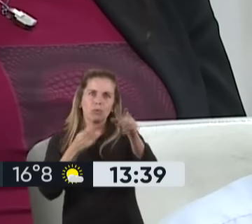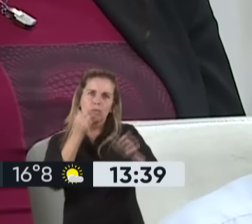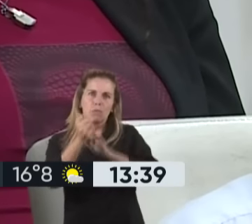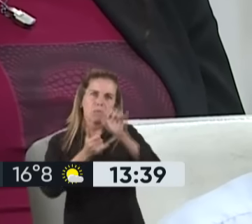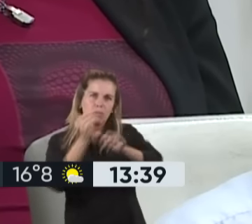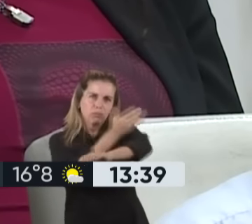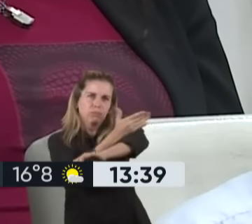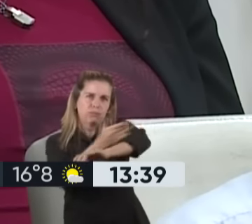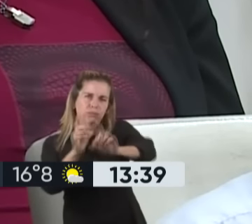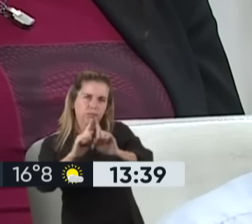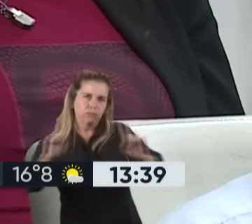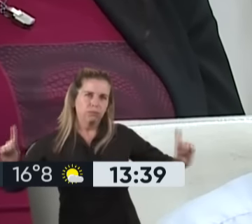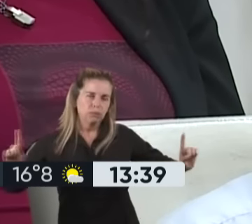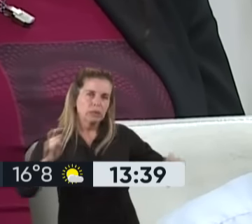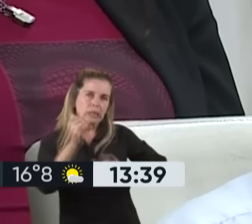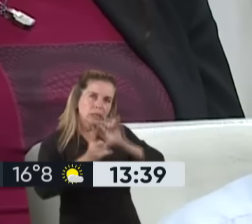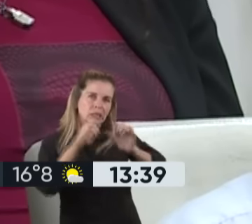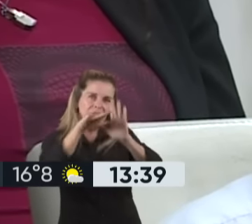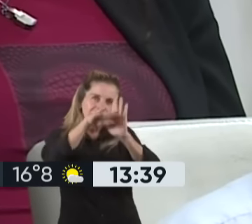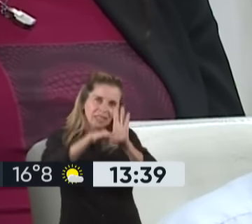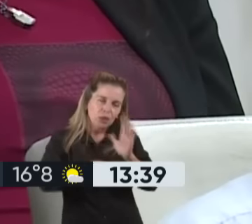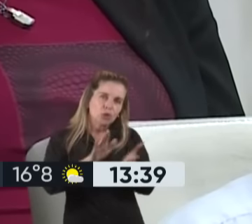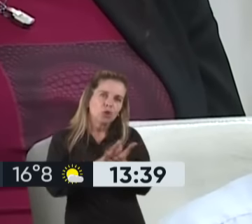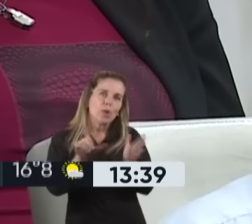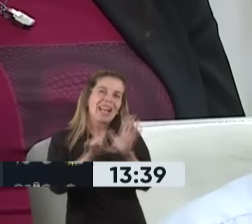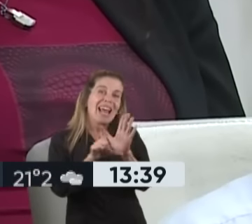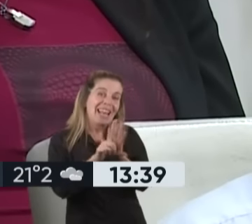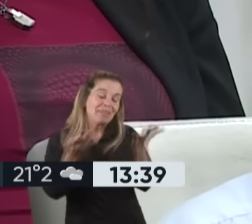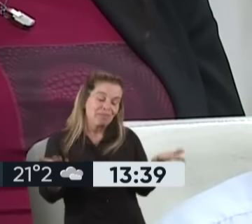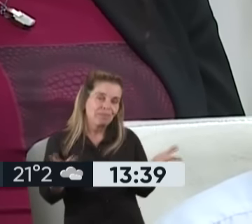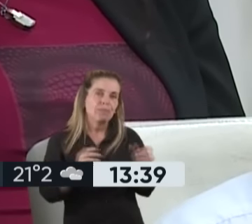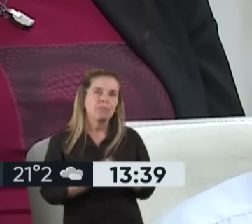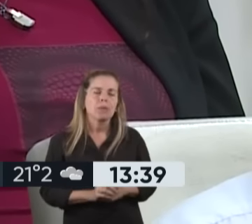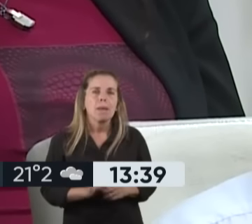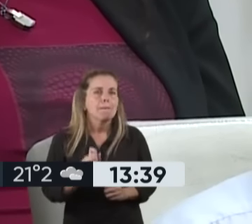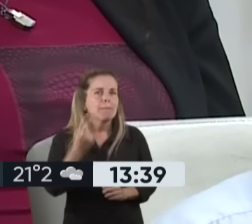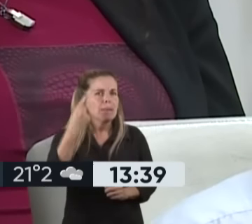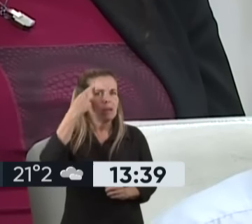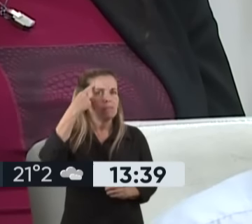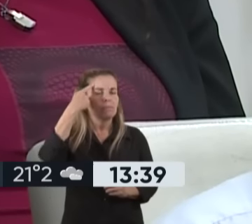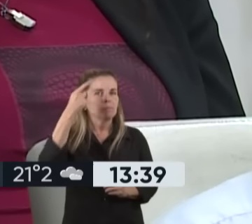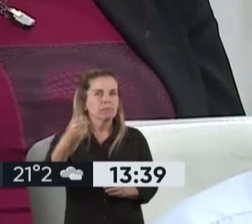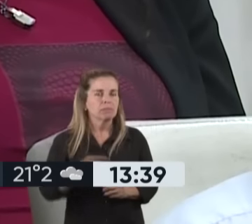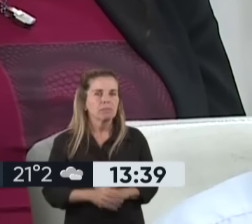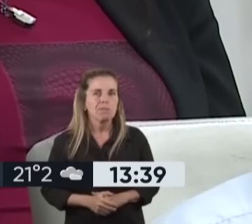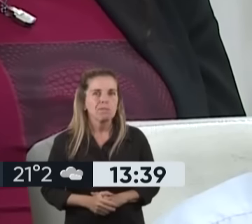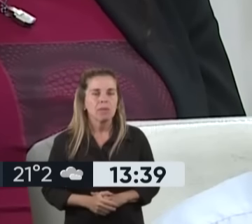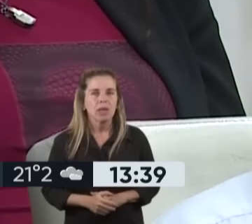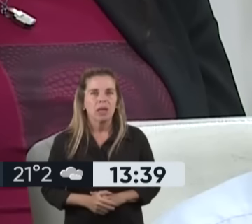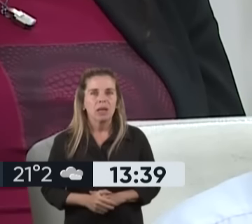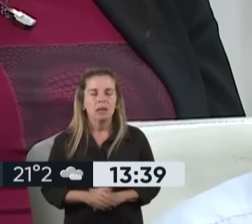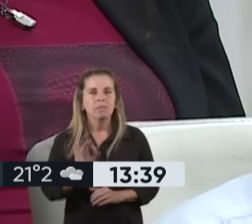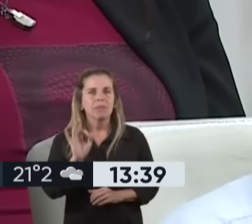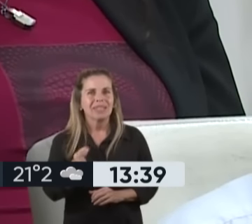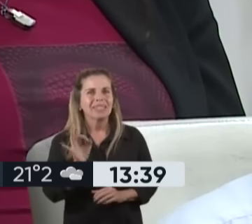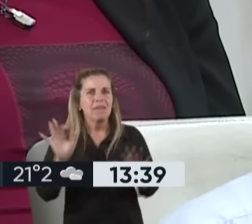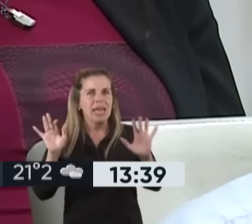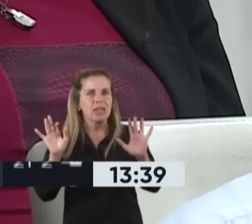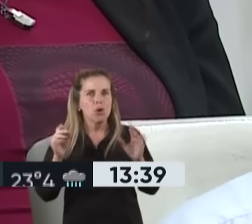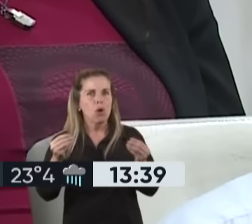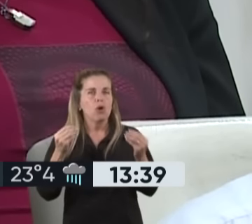el detalle que ha dado de la ley de reforma del Código Penal. Lo primero, teniendo en cuenta que no se legisla